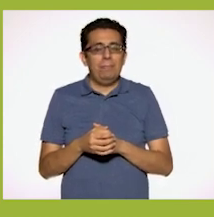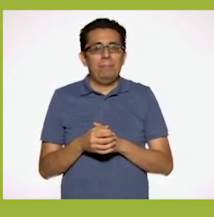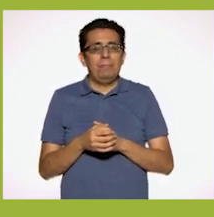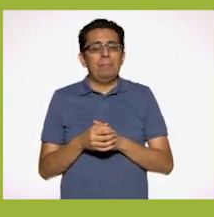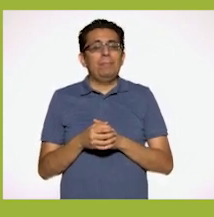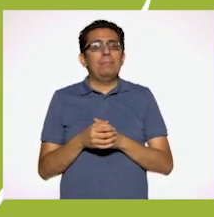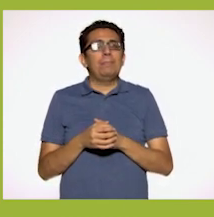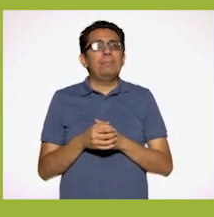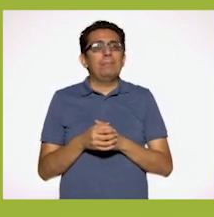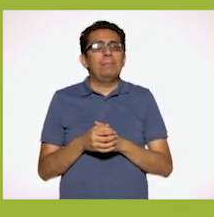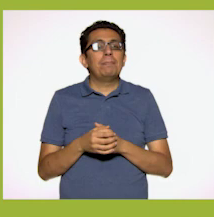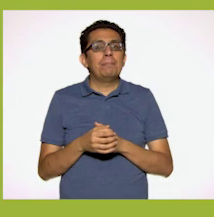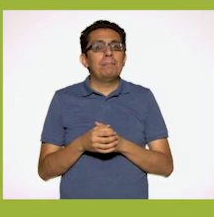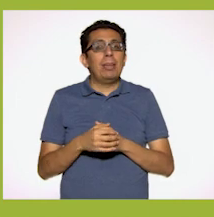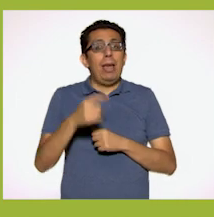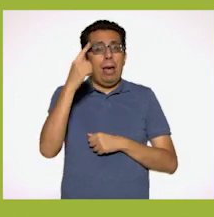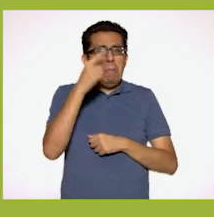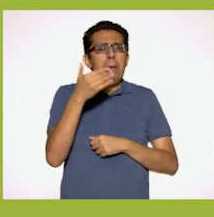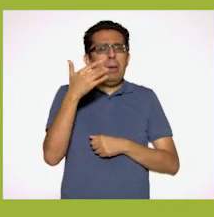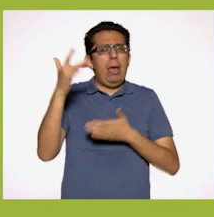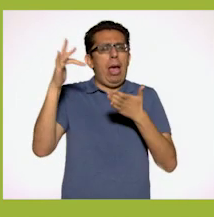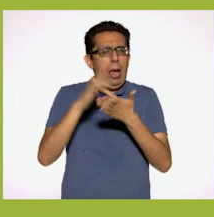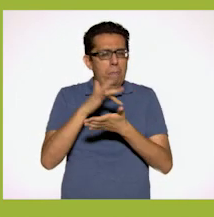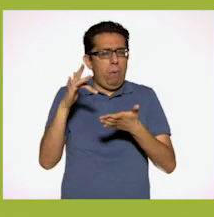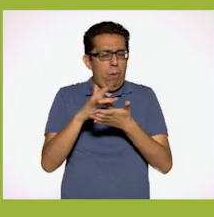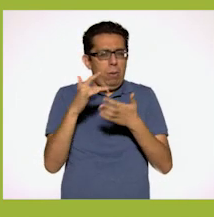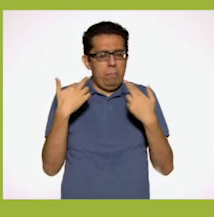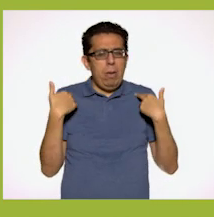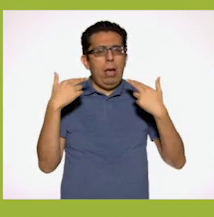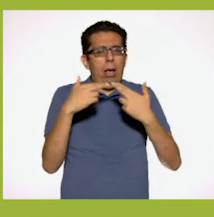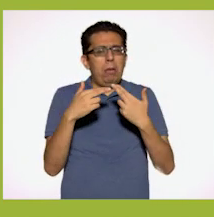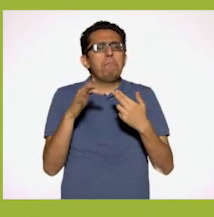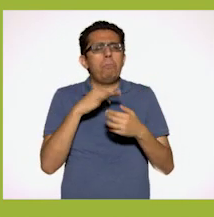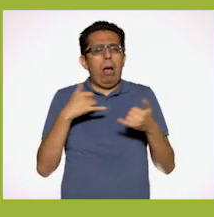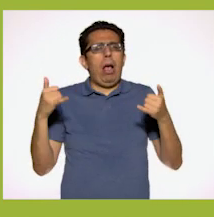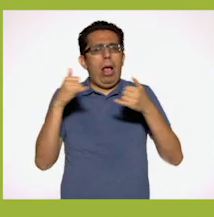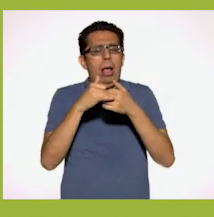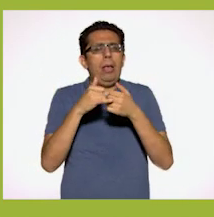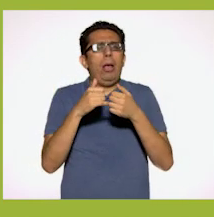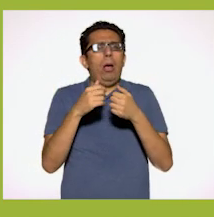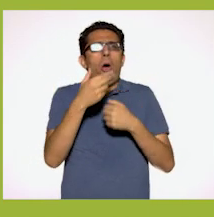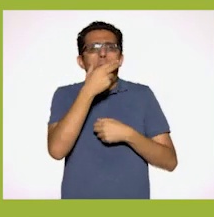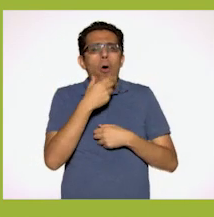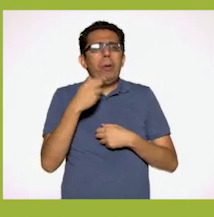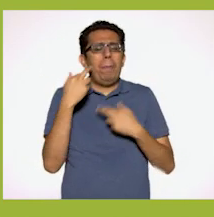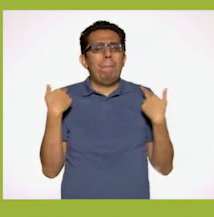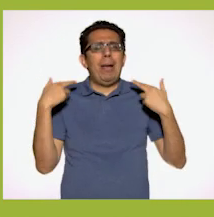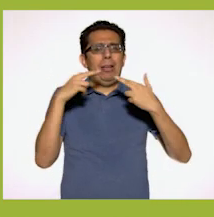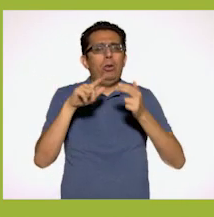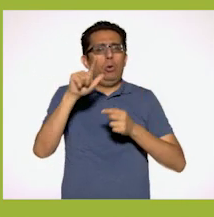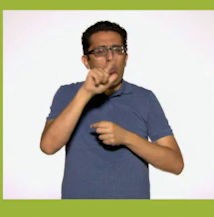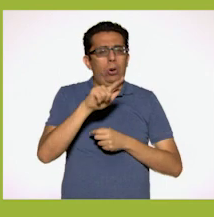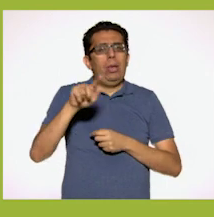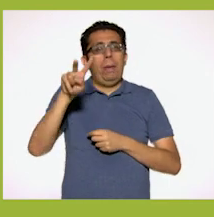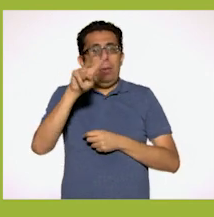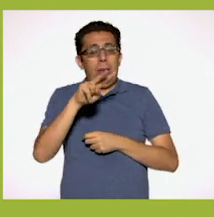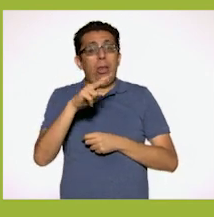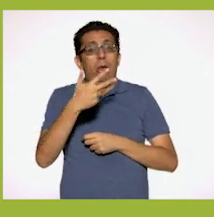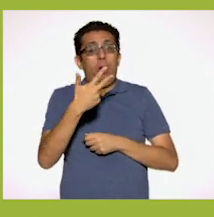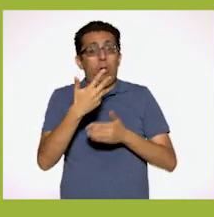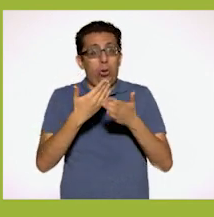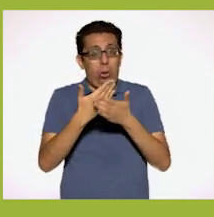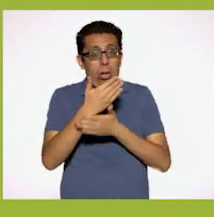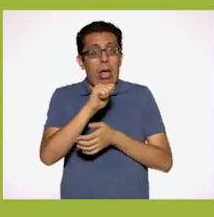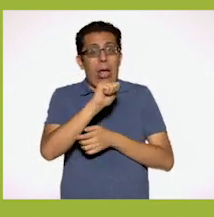800-734-7376. Para solicitar apoyo pedagógico, comunícate con maestras y maestros de lunes a viernes de 8